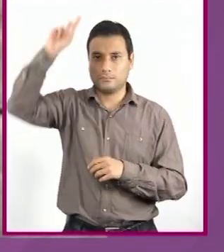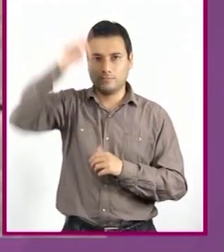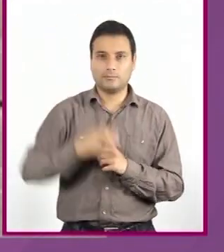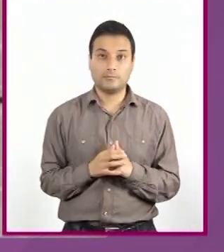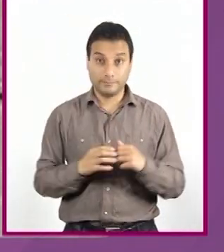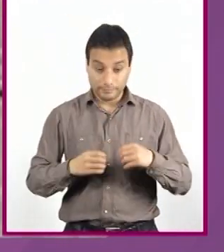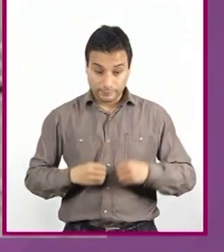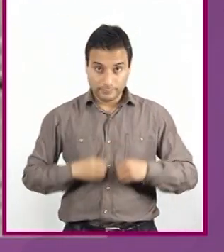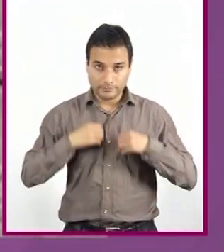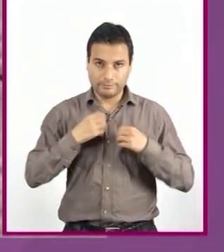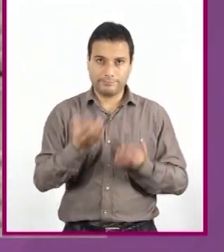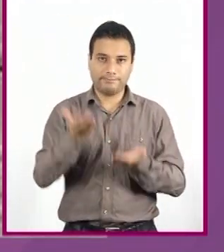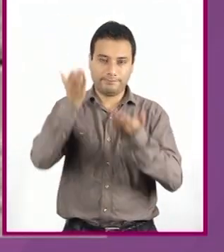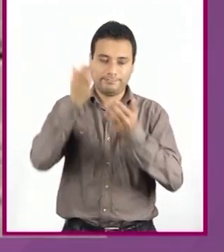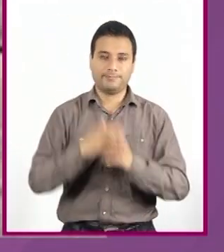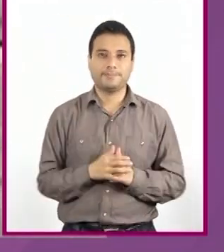vida.